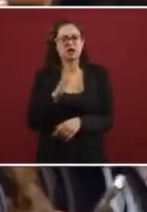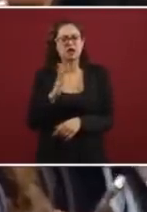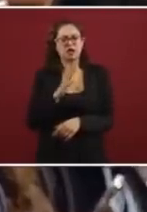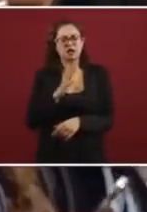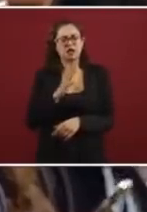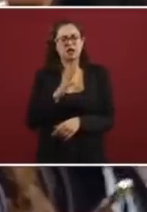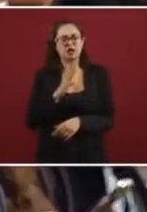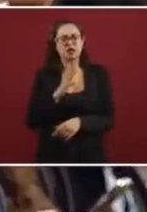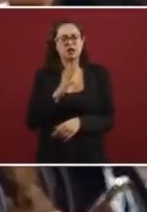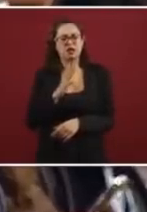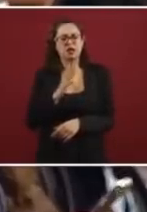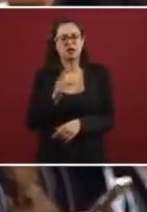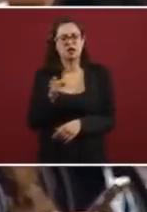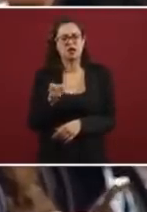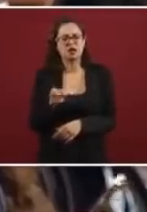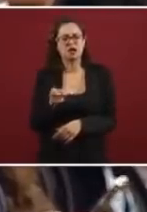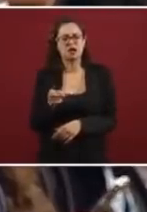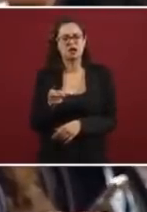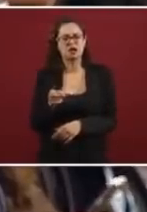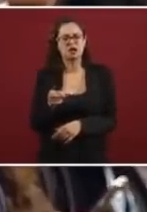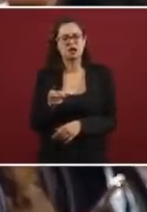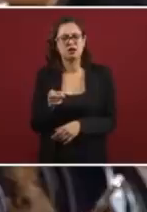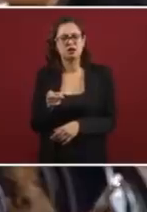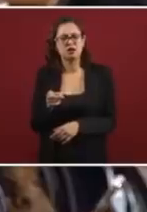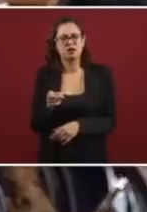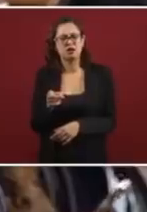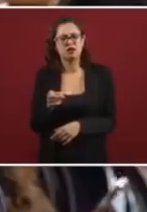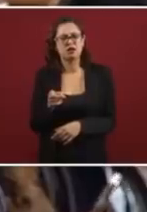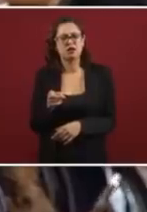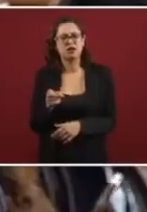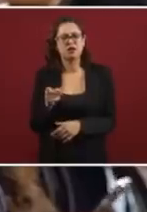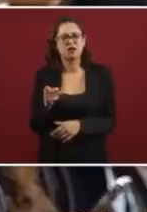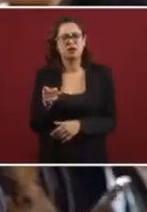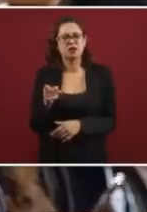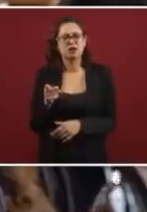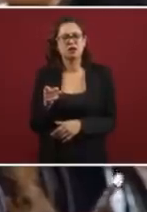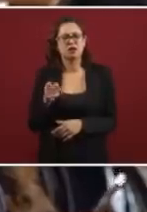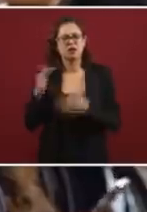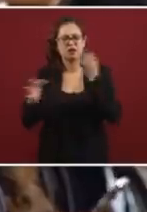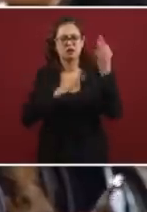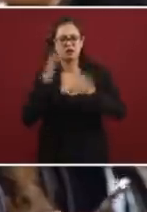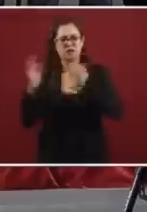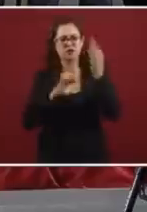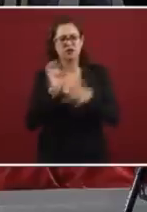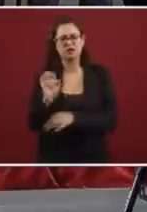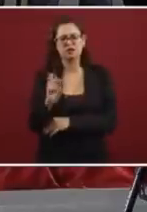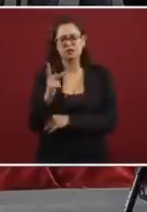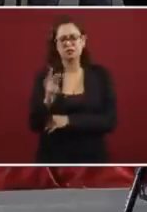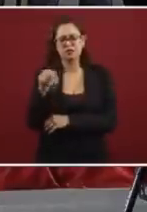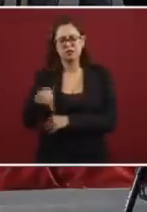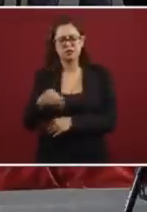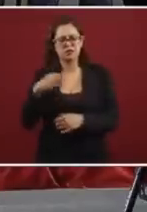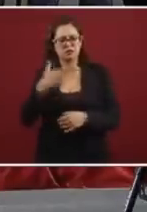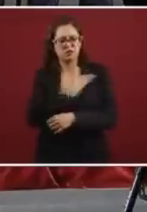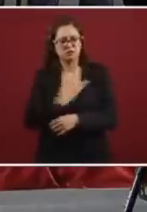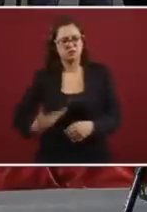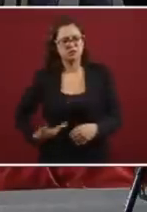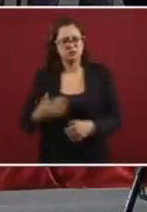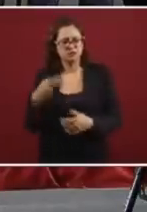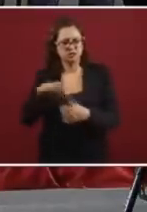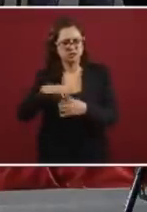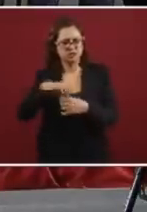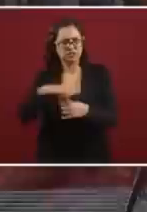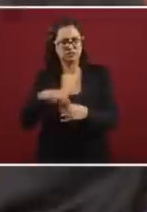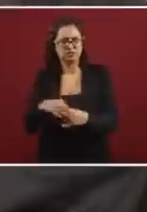la posibilidad de que haya existido ha existido una suerte de financiamiento ilegal a la campaña de peña nieto y quisiéramos a ver si eso también estaría